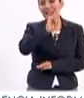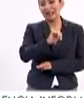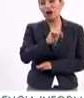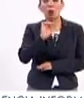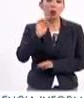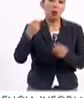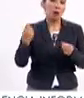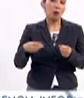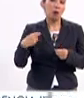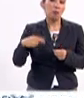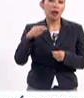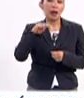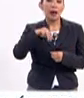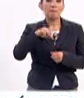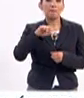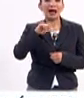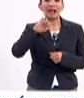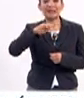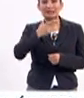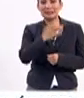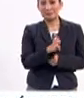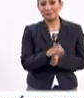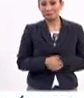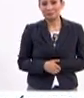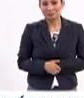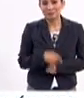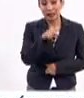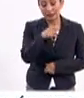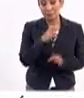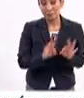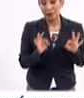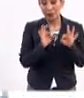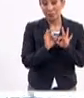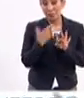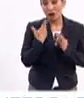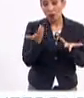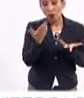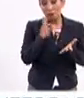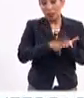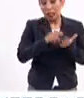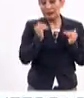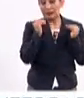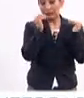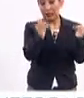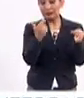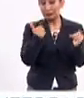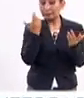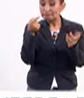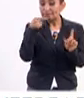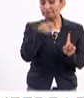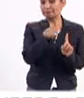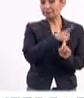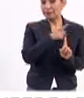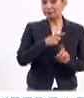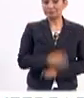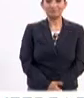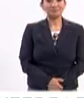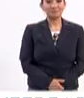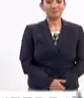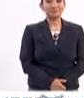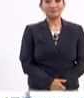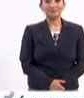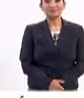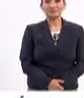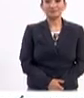se conoce en el mundo hispanohablante, es muy importante revalorarlo y darle los tintes y matices que merece. Claro, y